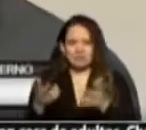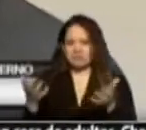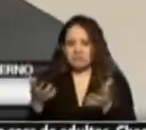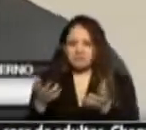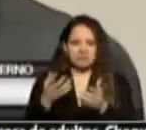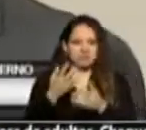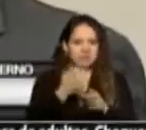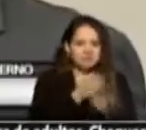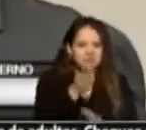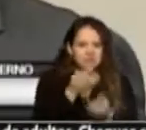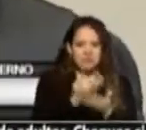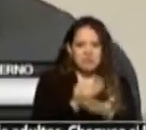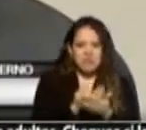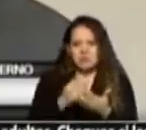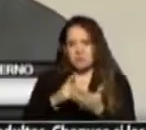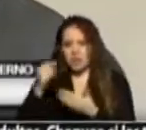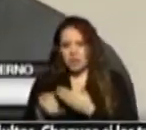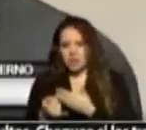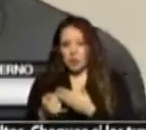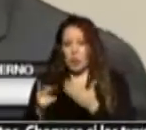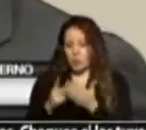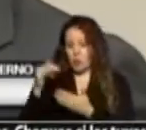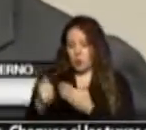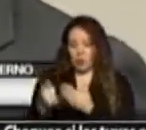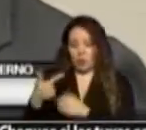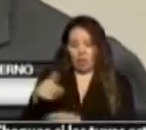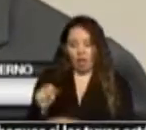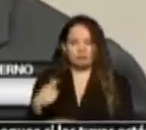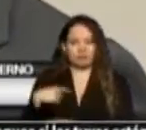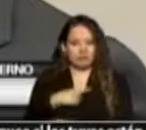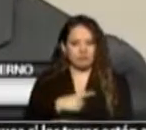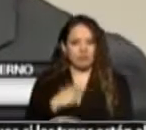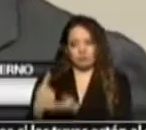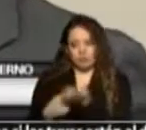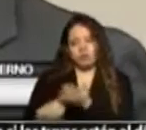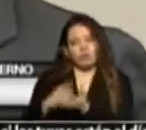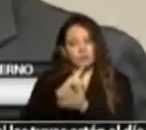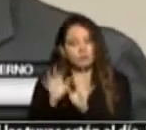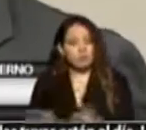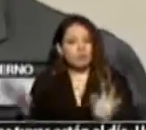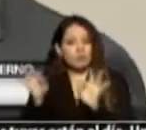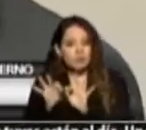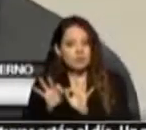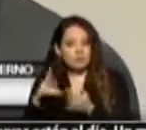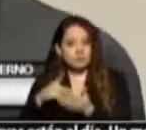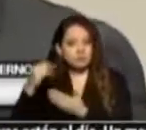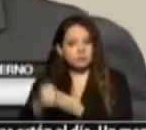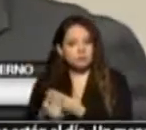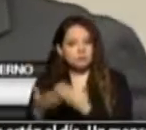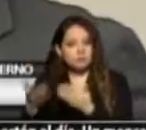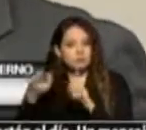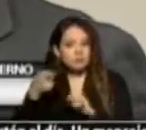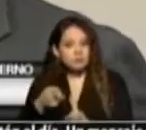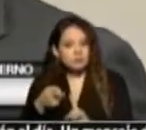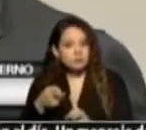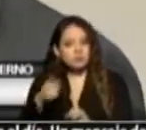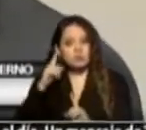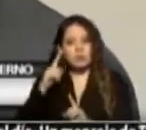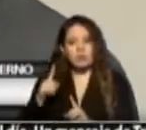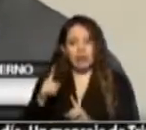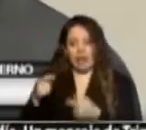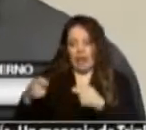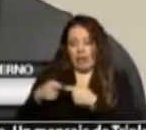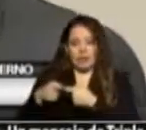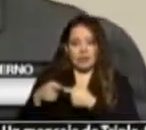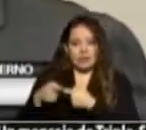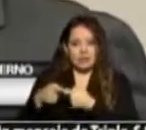temas de proyectos. Este proyecto, pues uno de los que hemos tocado, por supuesto, es uno de los proyectos más importantes, es el proyecto que va dirigido a reducir los costos de energía